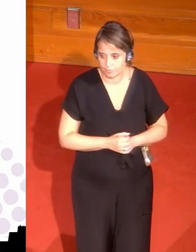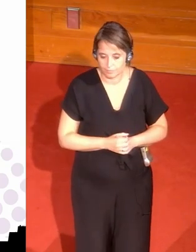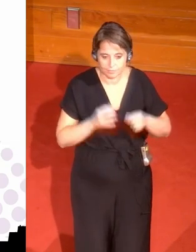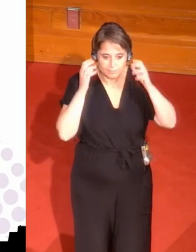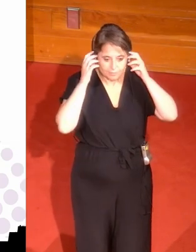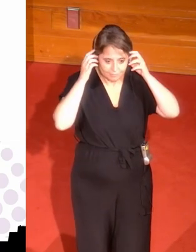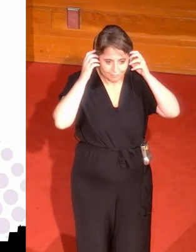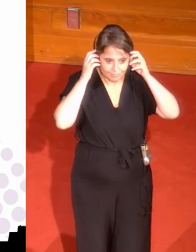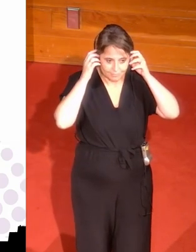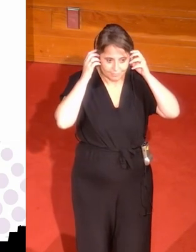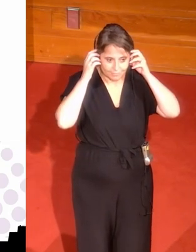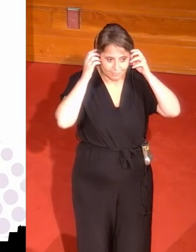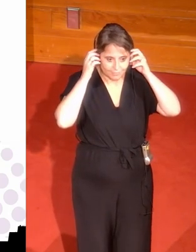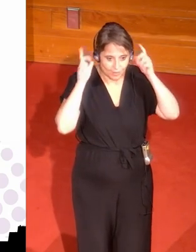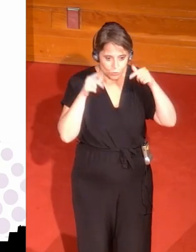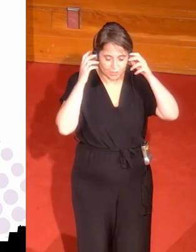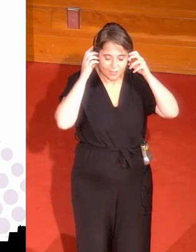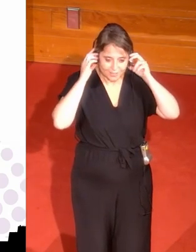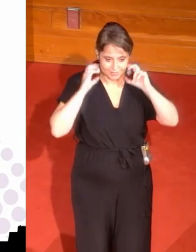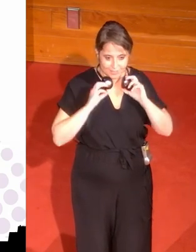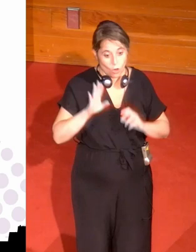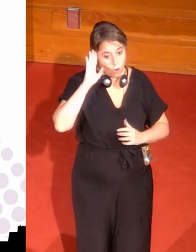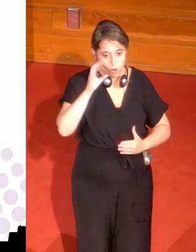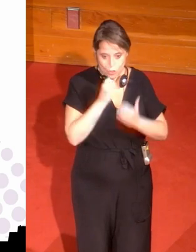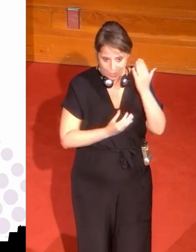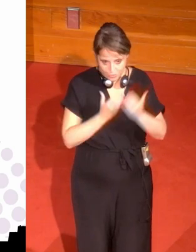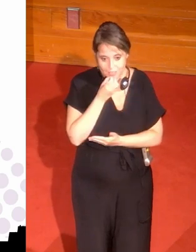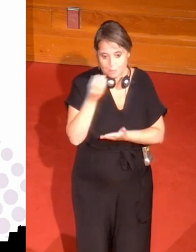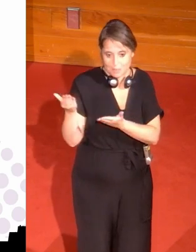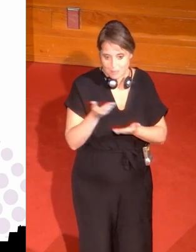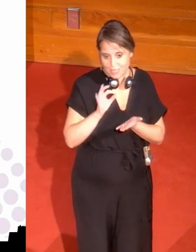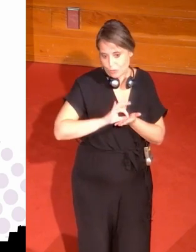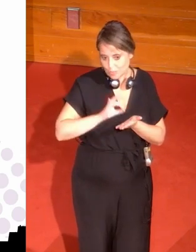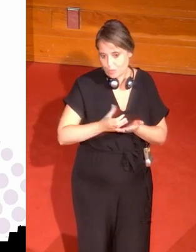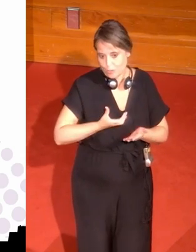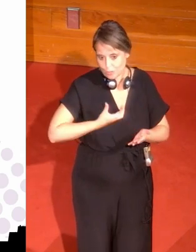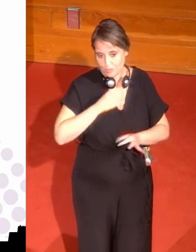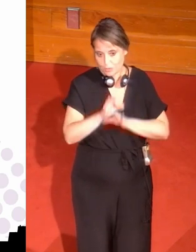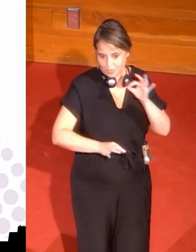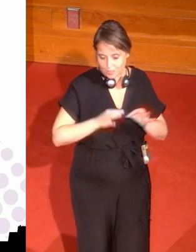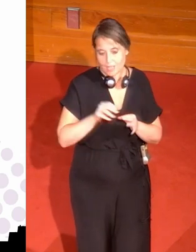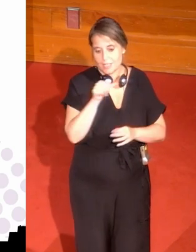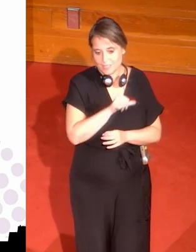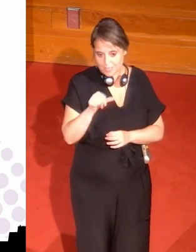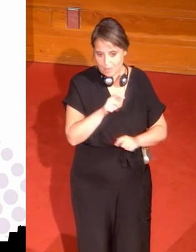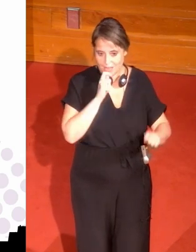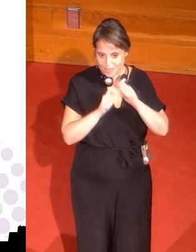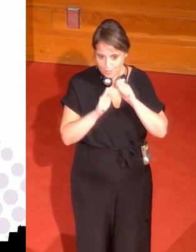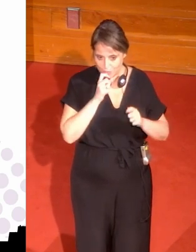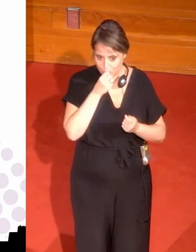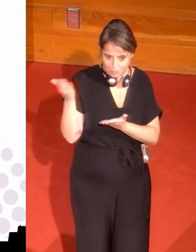arratsalde guztioi eta ongi etorri gasteizko udalo kultur zerbitzuak antolo karitza bertik bert